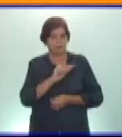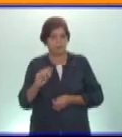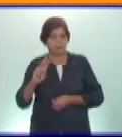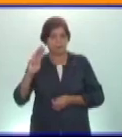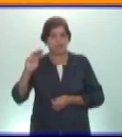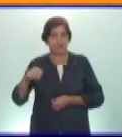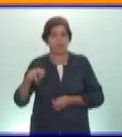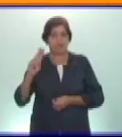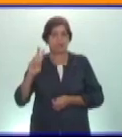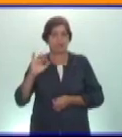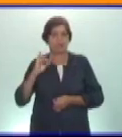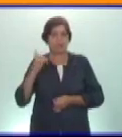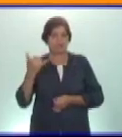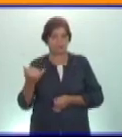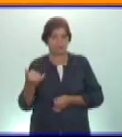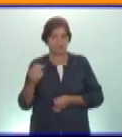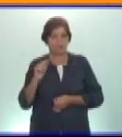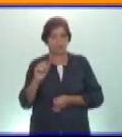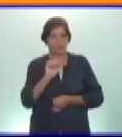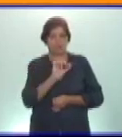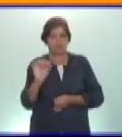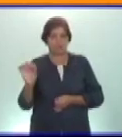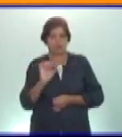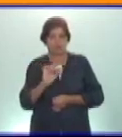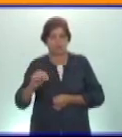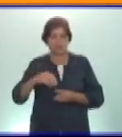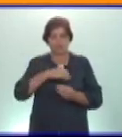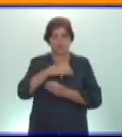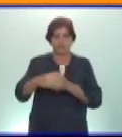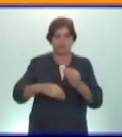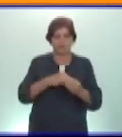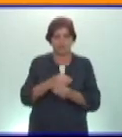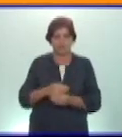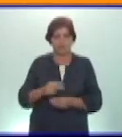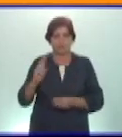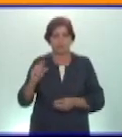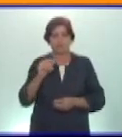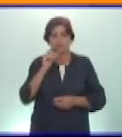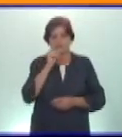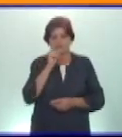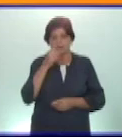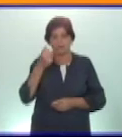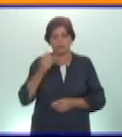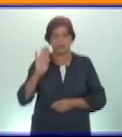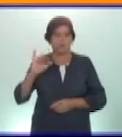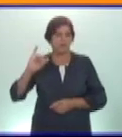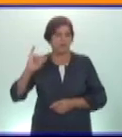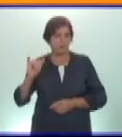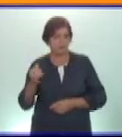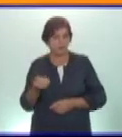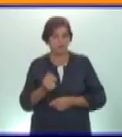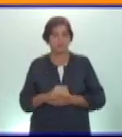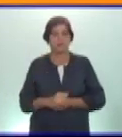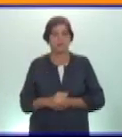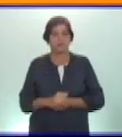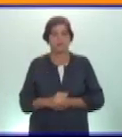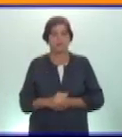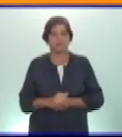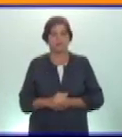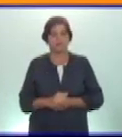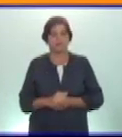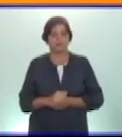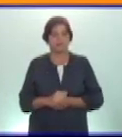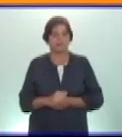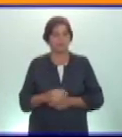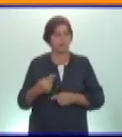Los adverbios en la oración pueden modificar al verbo, a un adjetivo o a